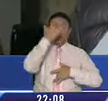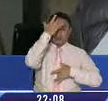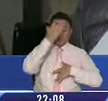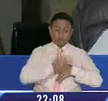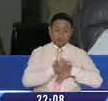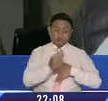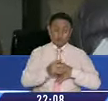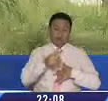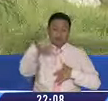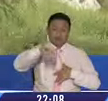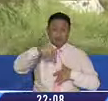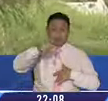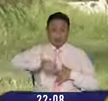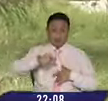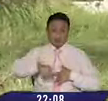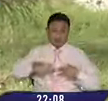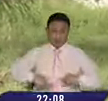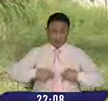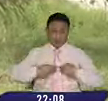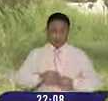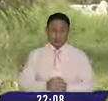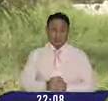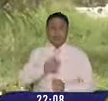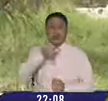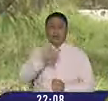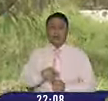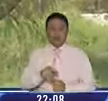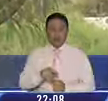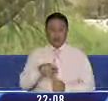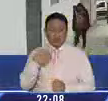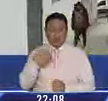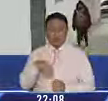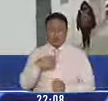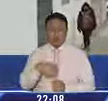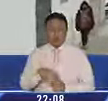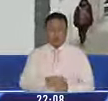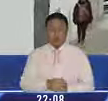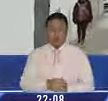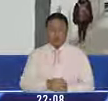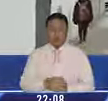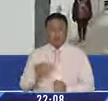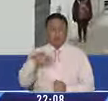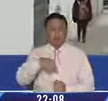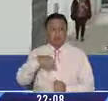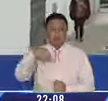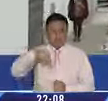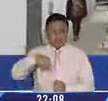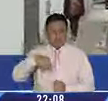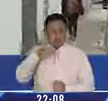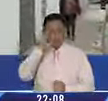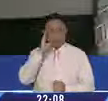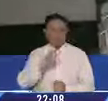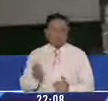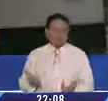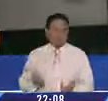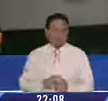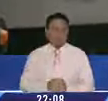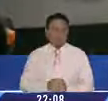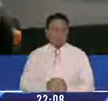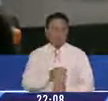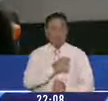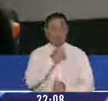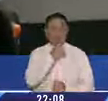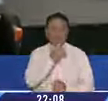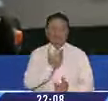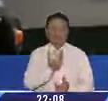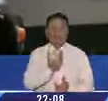había gente abajo viviendo. Quienes estaban por allí se mostraban sorprendidos. Nunca se registran esta clase de novedades, dijeron. ¿Quién era el